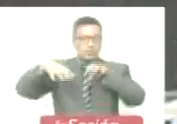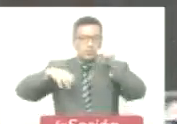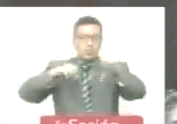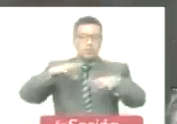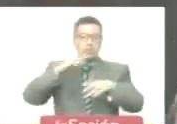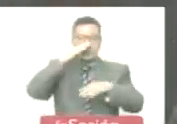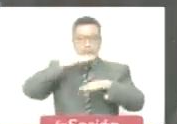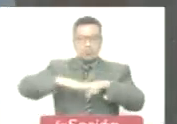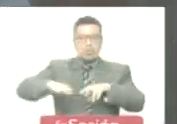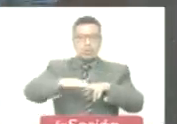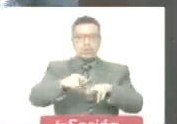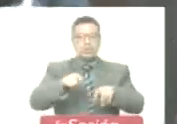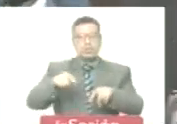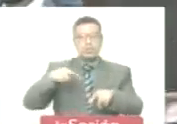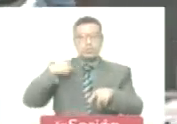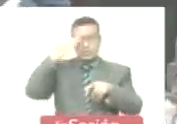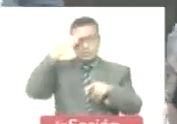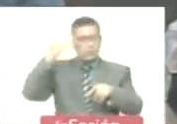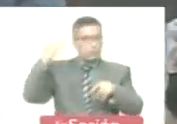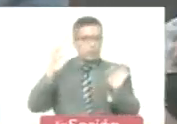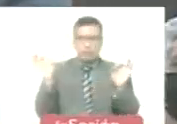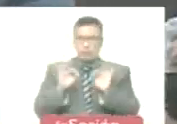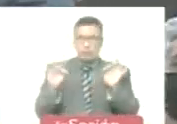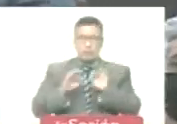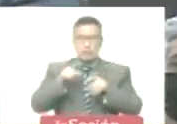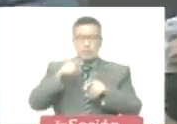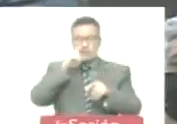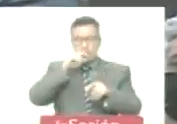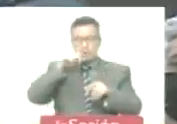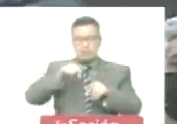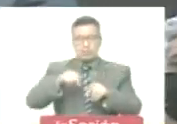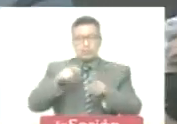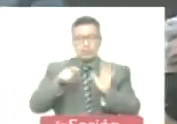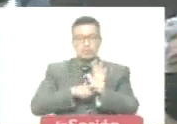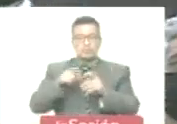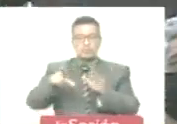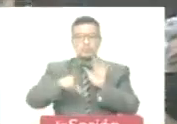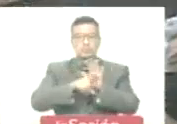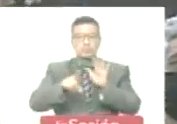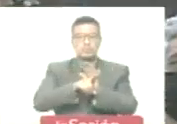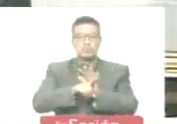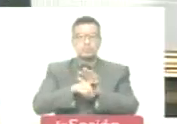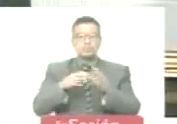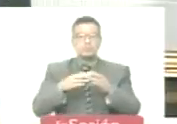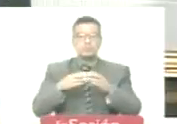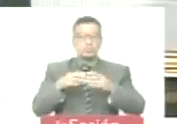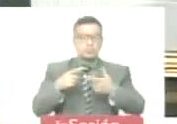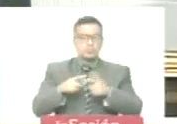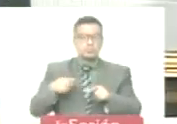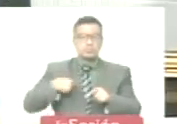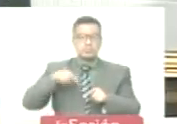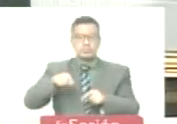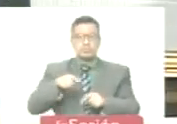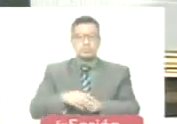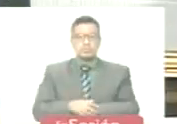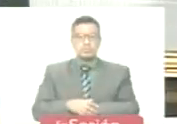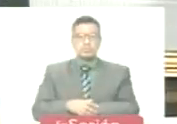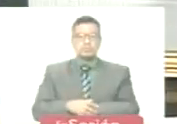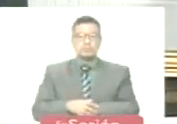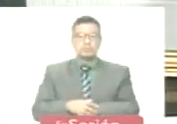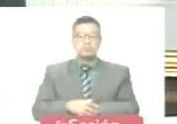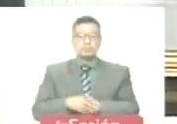niños estudiando ahí, que no se nos olvida. Hoy el Parlamento Nacional legisla a favor de Bolívar. Diputado, diputado.